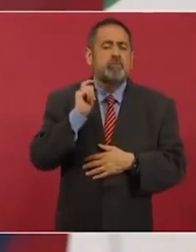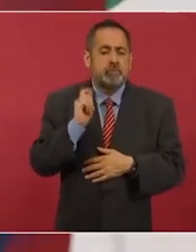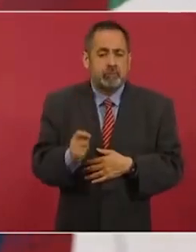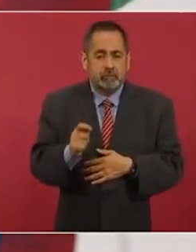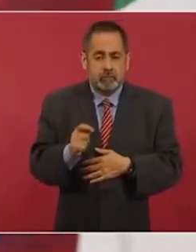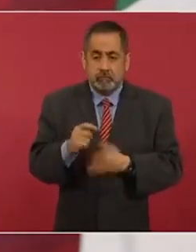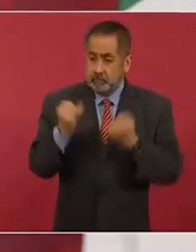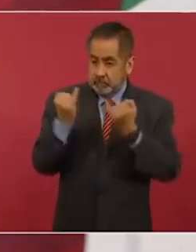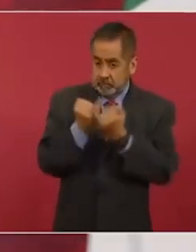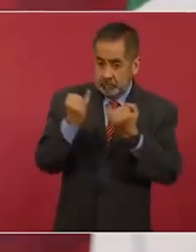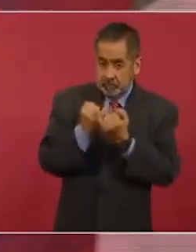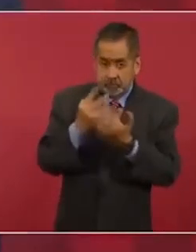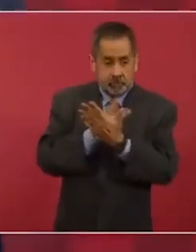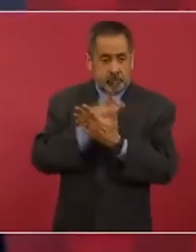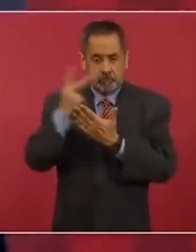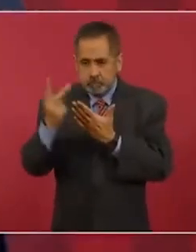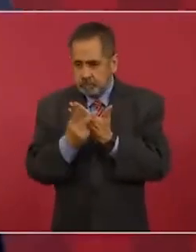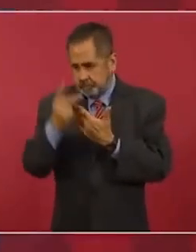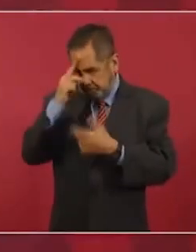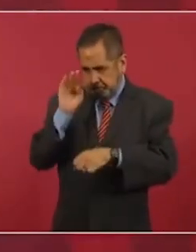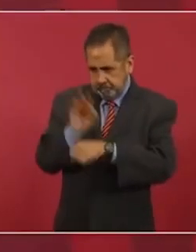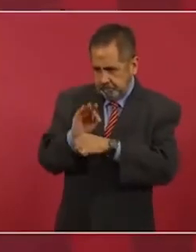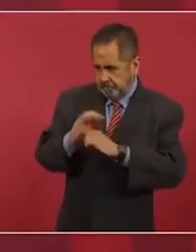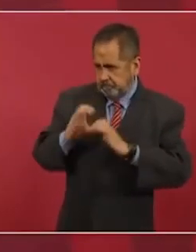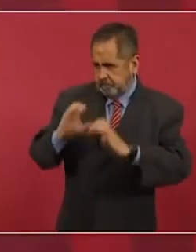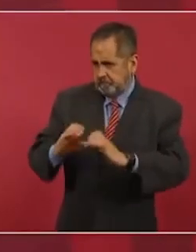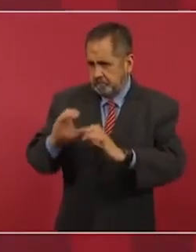un programa de reforestación